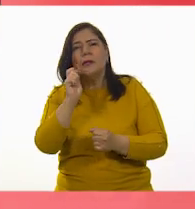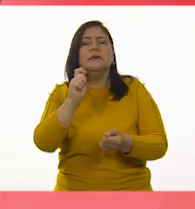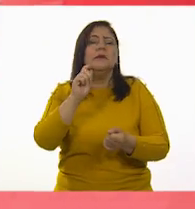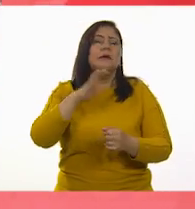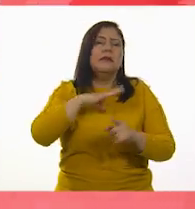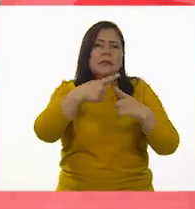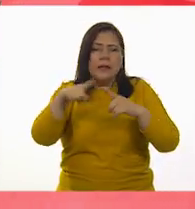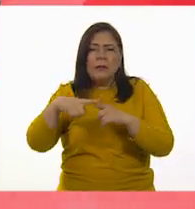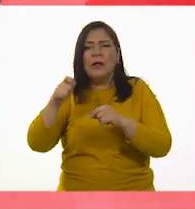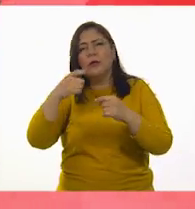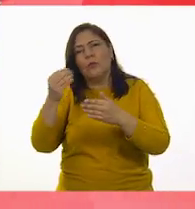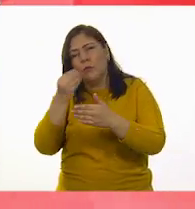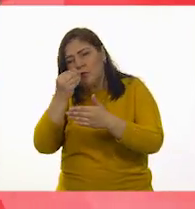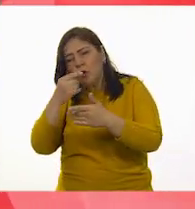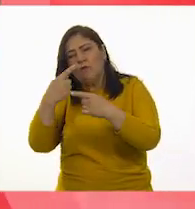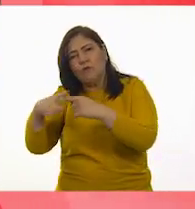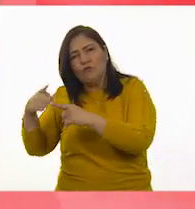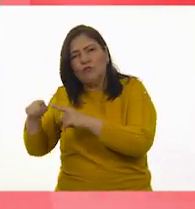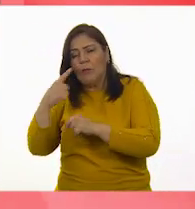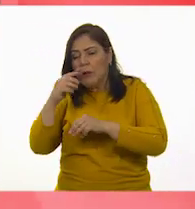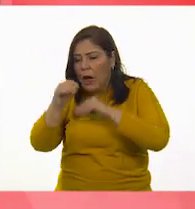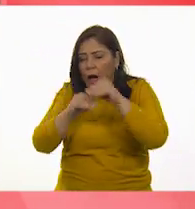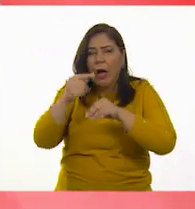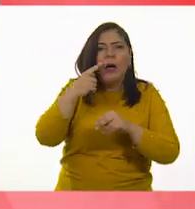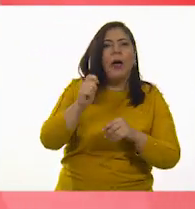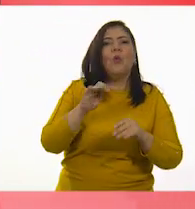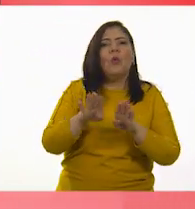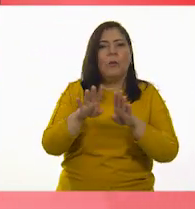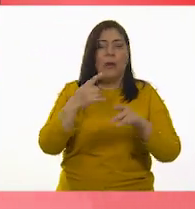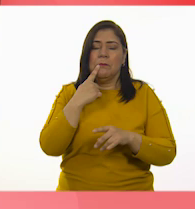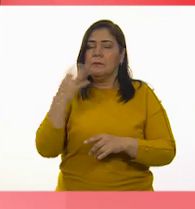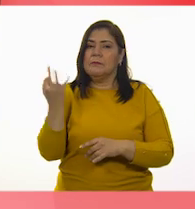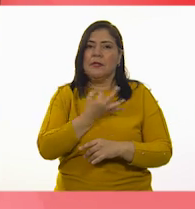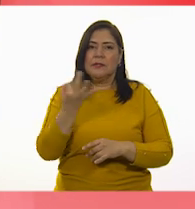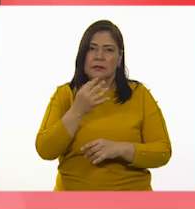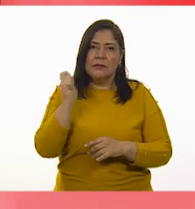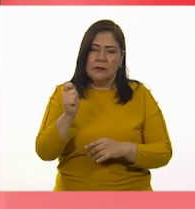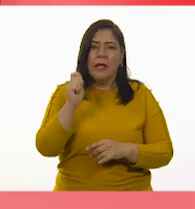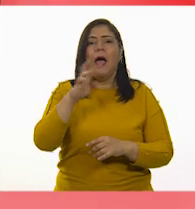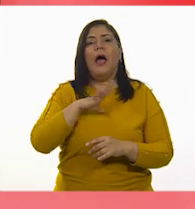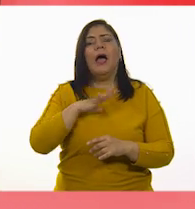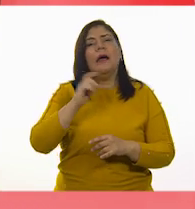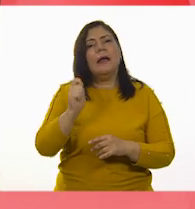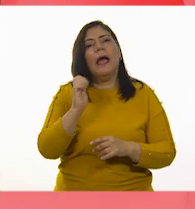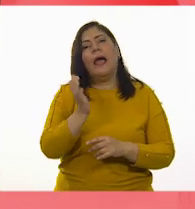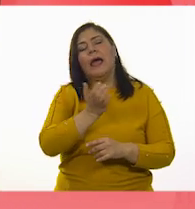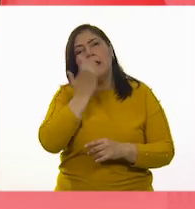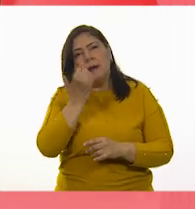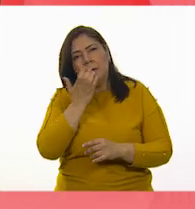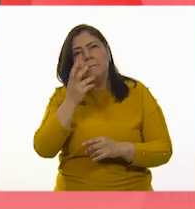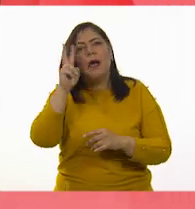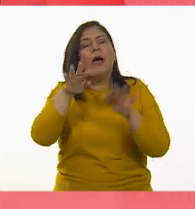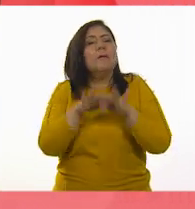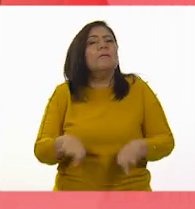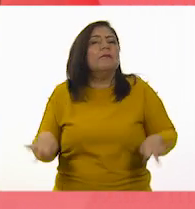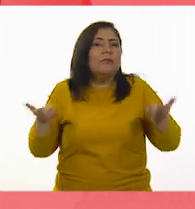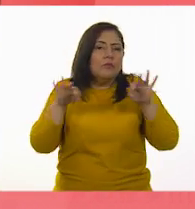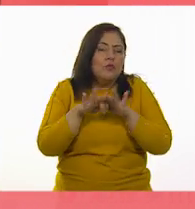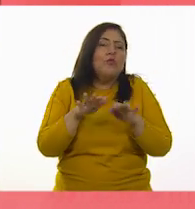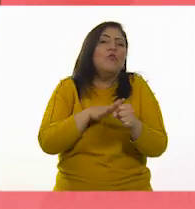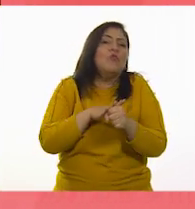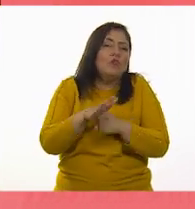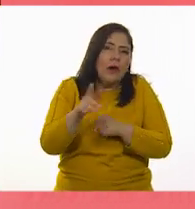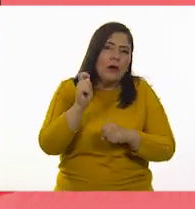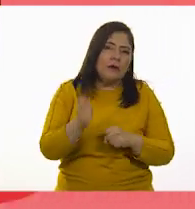las muestras gastronómicas que deleitan nuestros paladares. Ellos comparten el origen histórico de la tradición y la importancia de